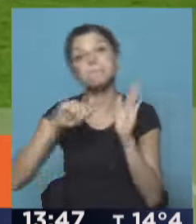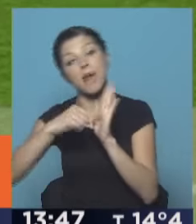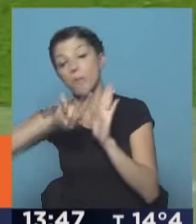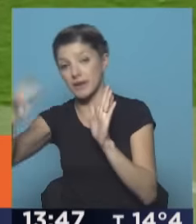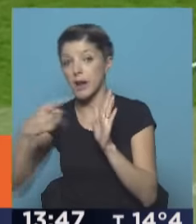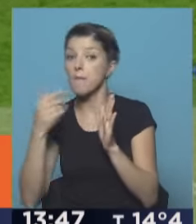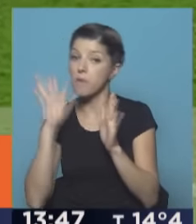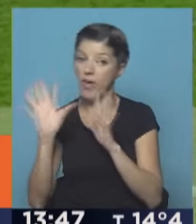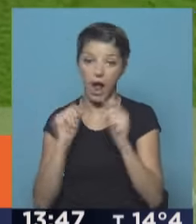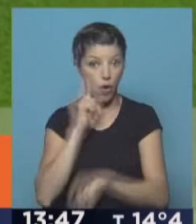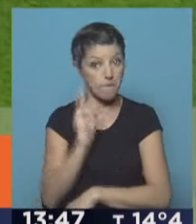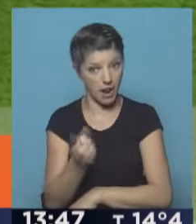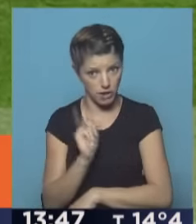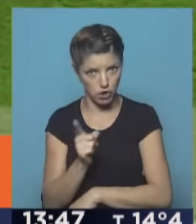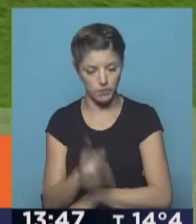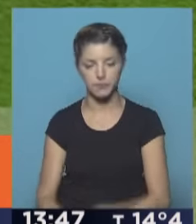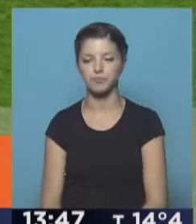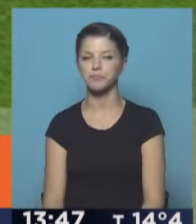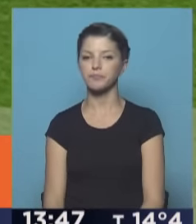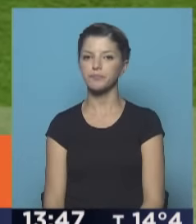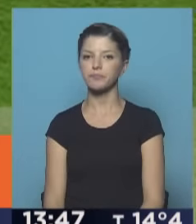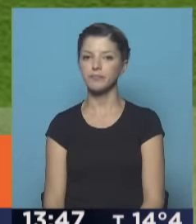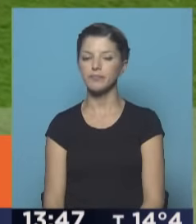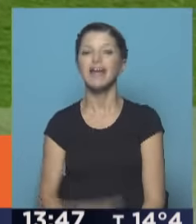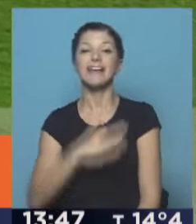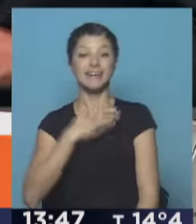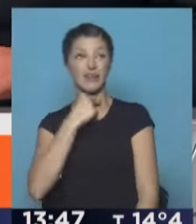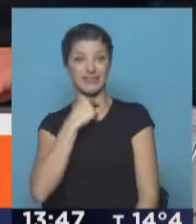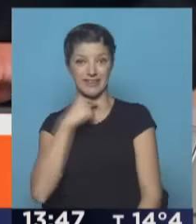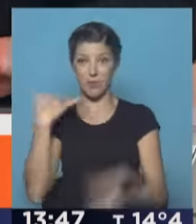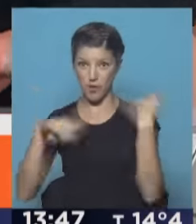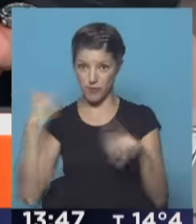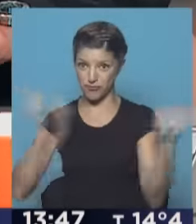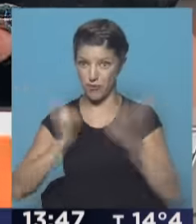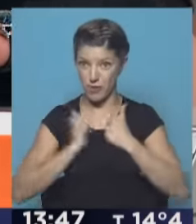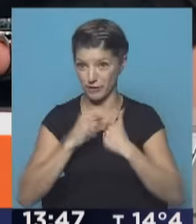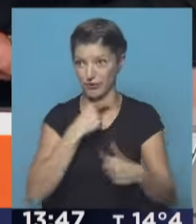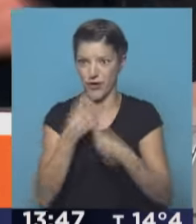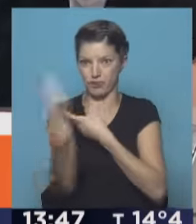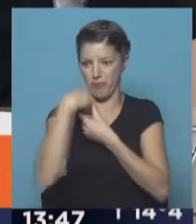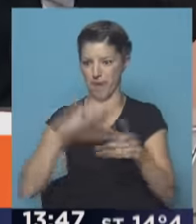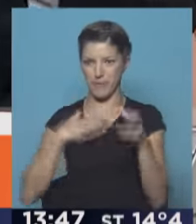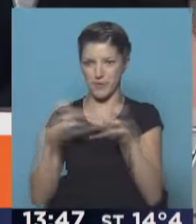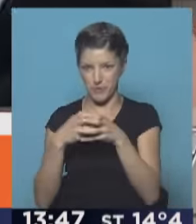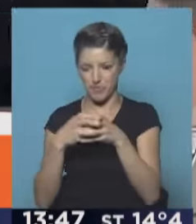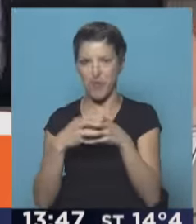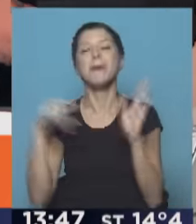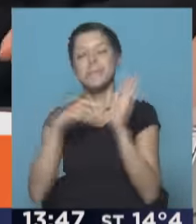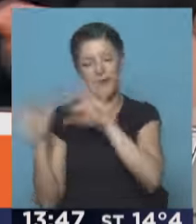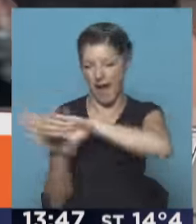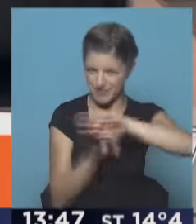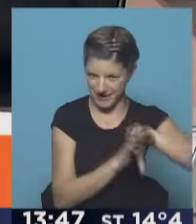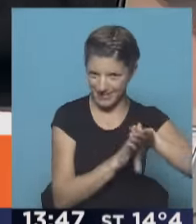cosa. Sin dudas, Maxi. Igual lo quiero de 7 mi equipo, ¿eh? ¿Cómo corre, eh? No hay marcador que lo agarre. Pero más allá del